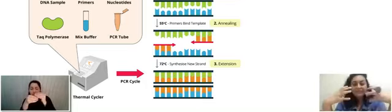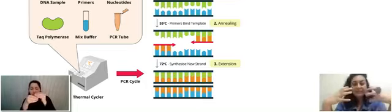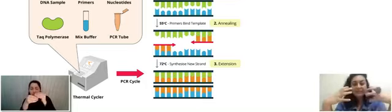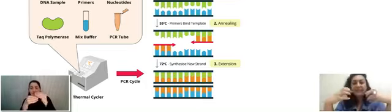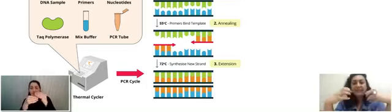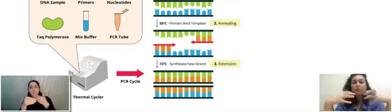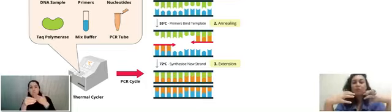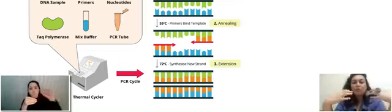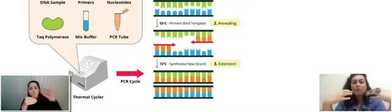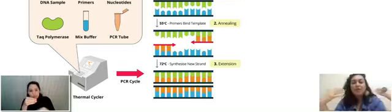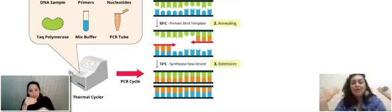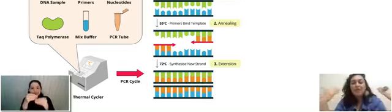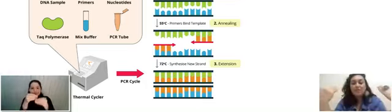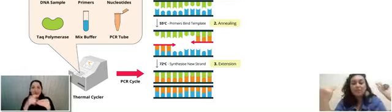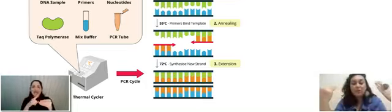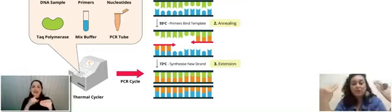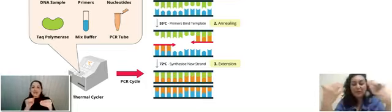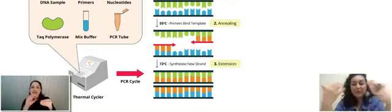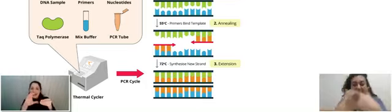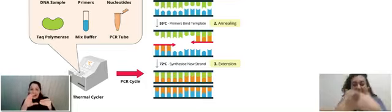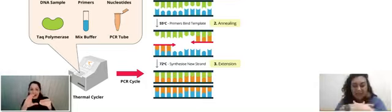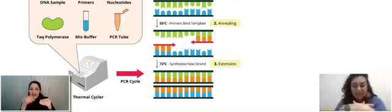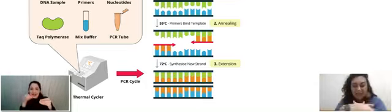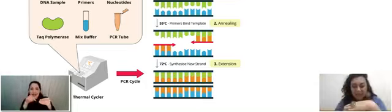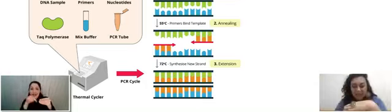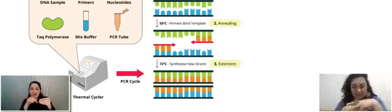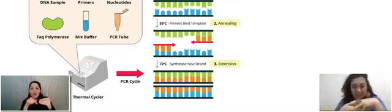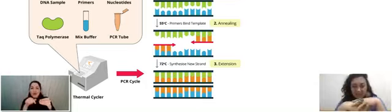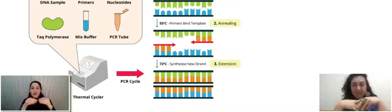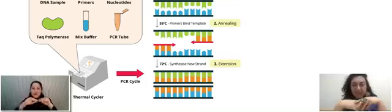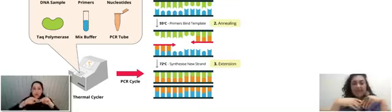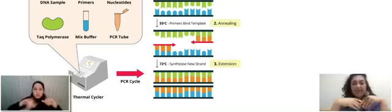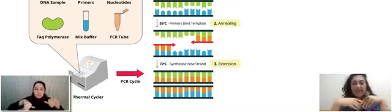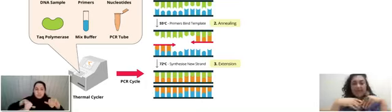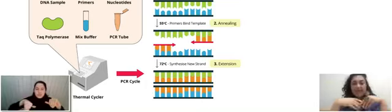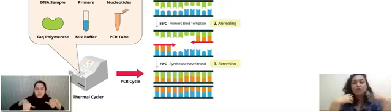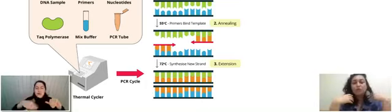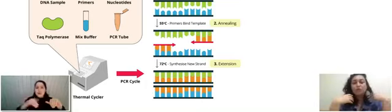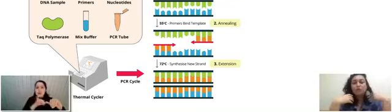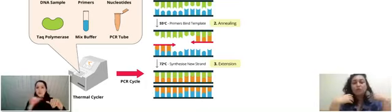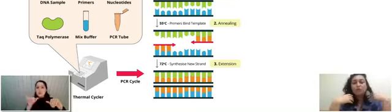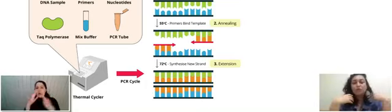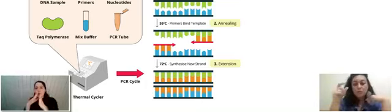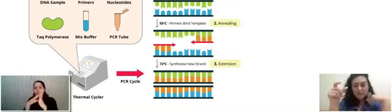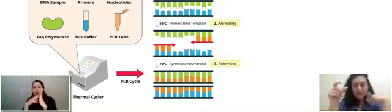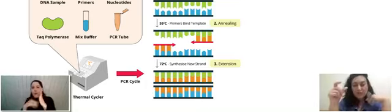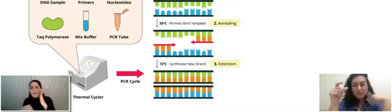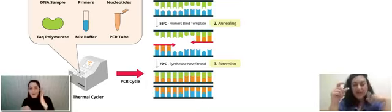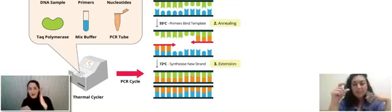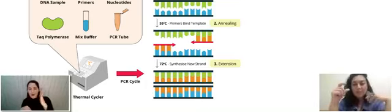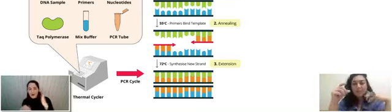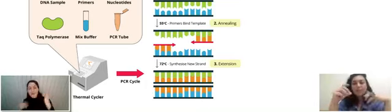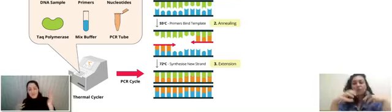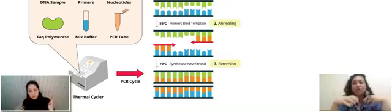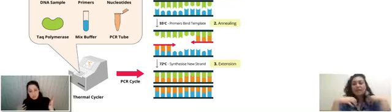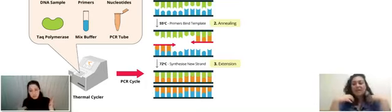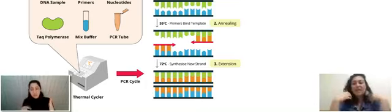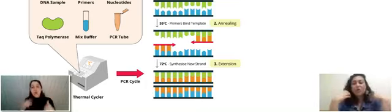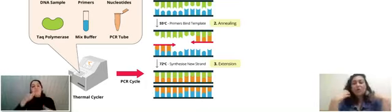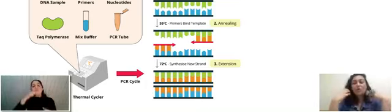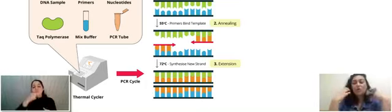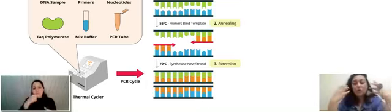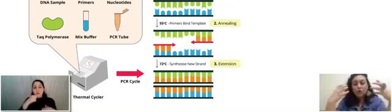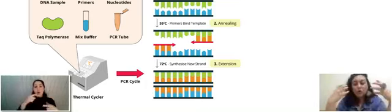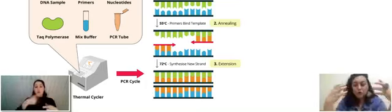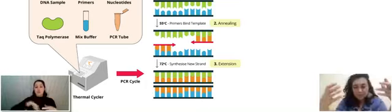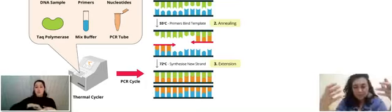su función y replica la hebra. Entonces, a partir de un fragmento de DNA podemos obtener 2